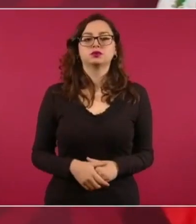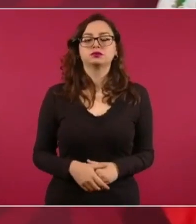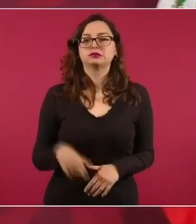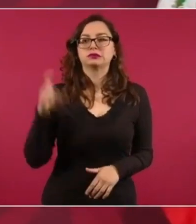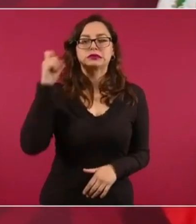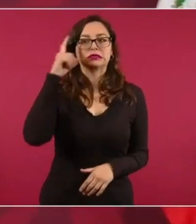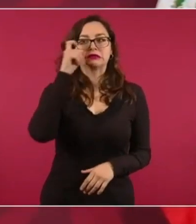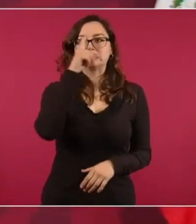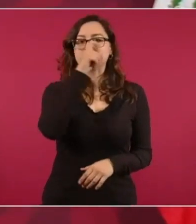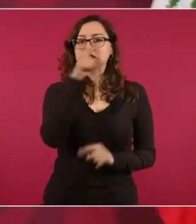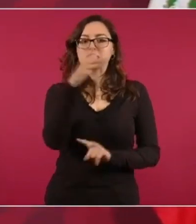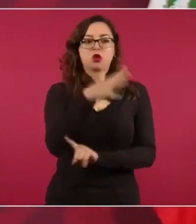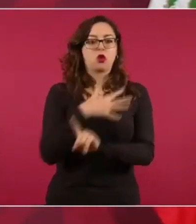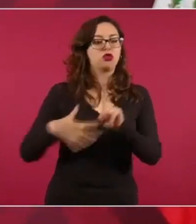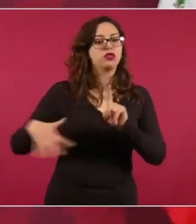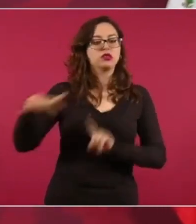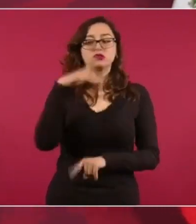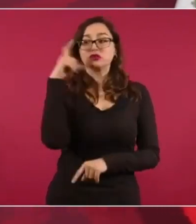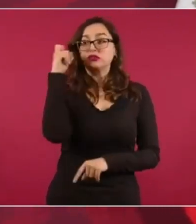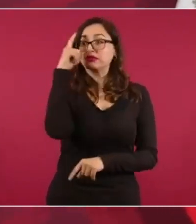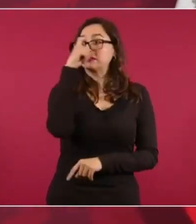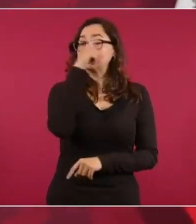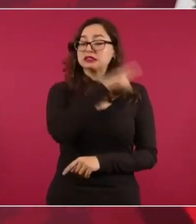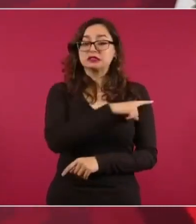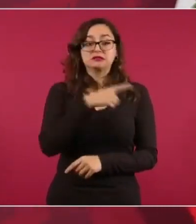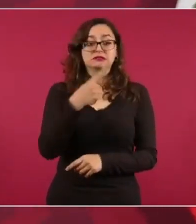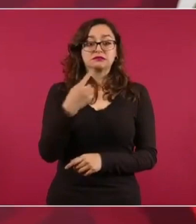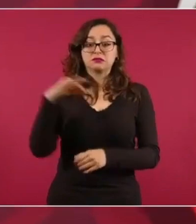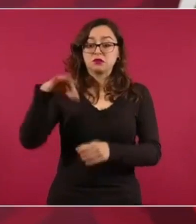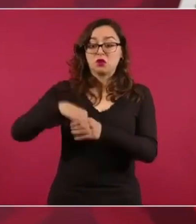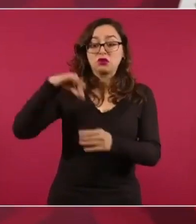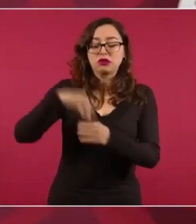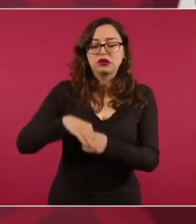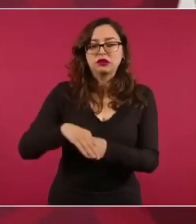compleja la situación en Tamaulipas